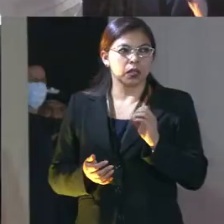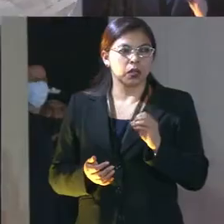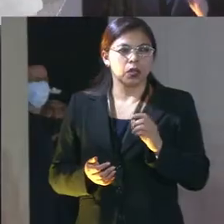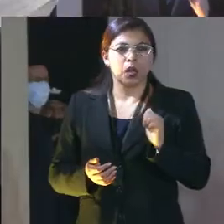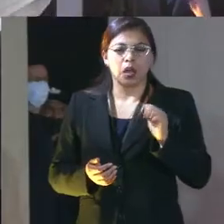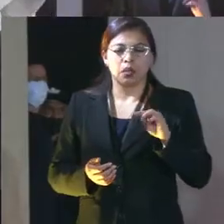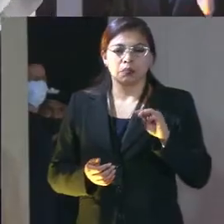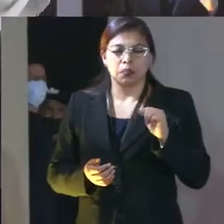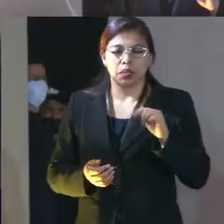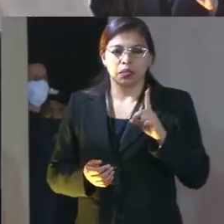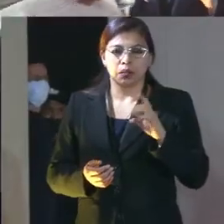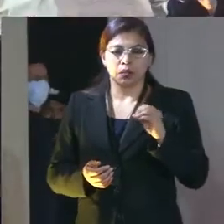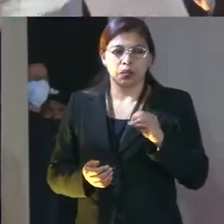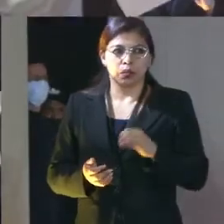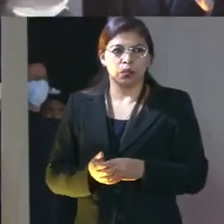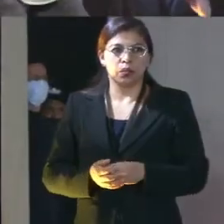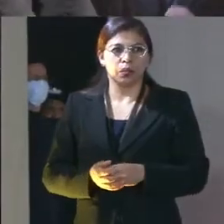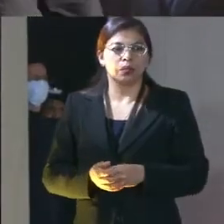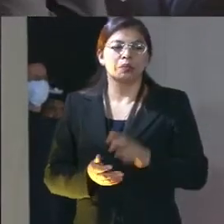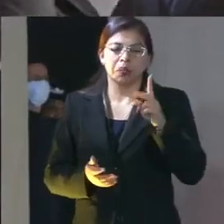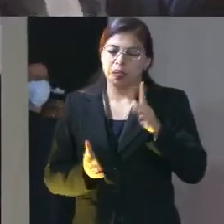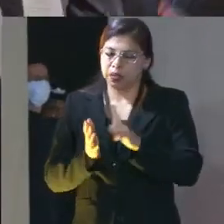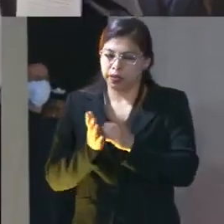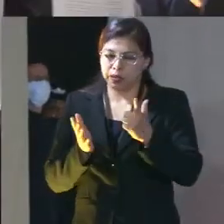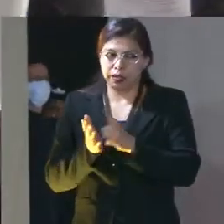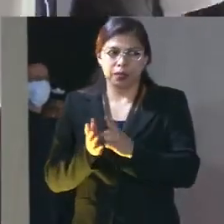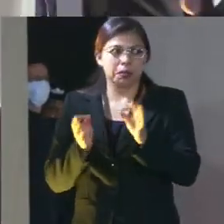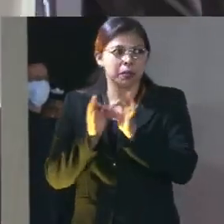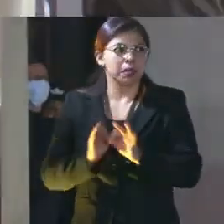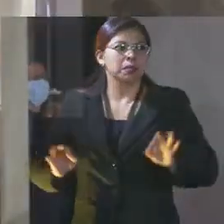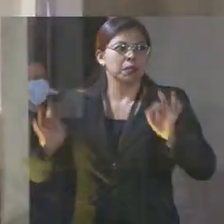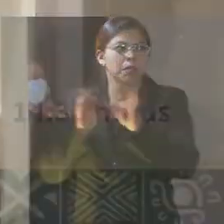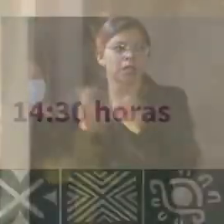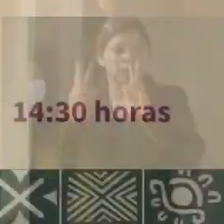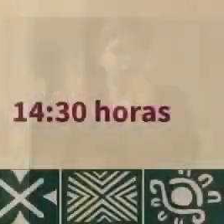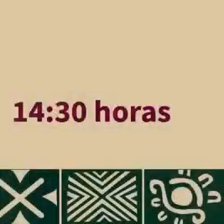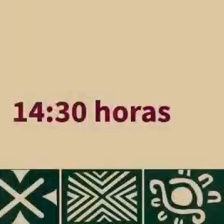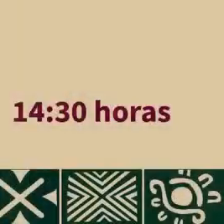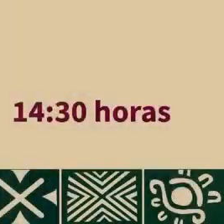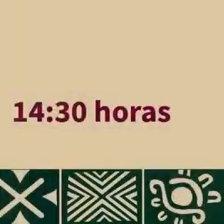gracias, Armando. Es un libro importantísimo, un tema importantísimo que nos posiciona.